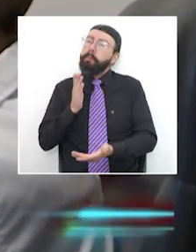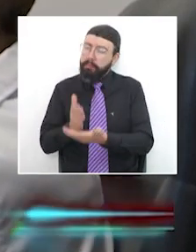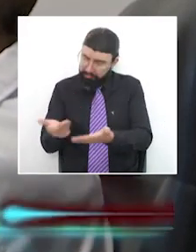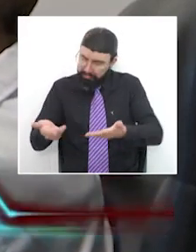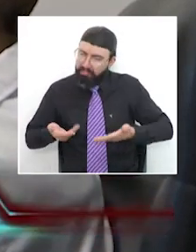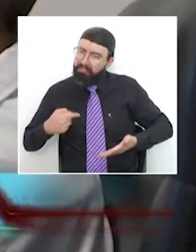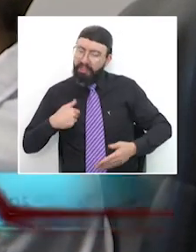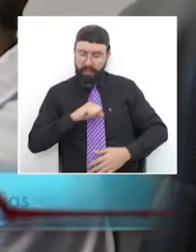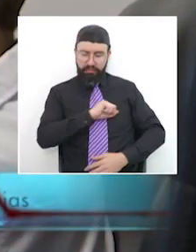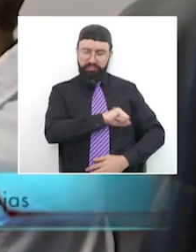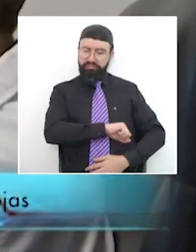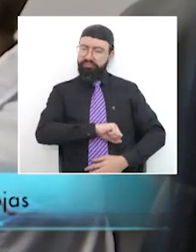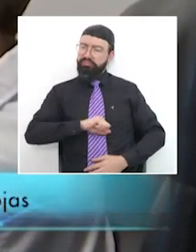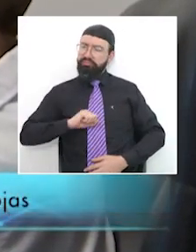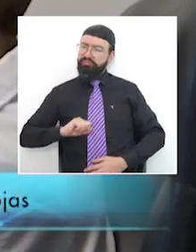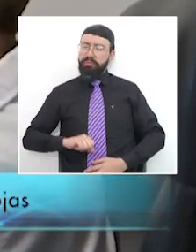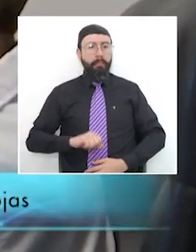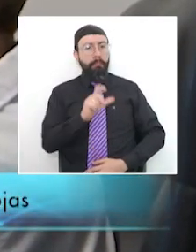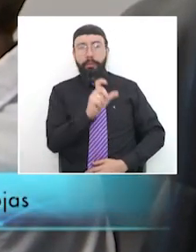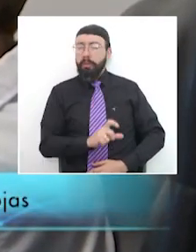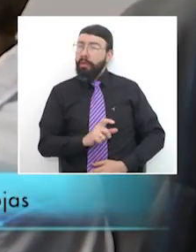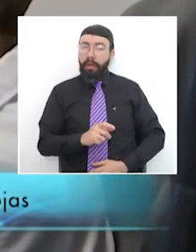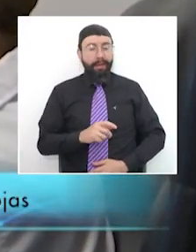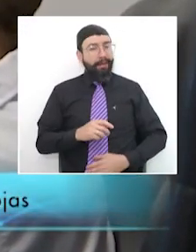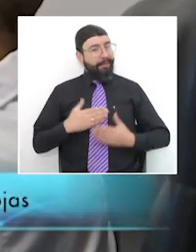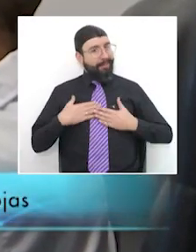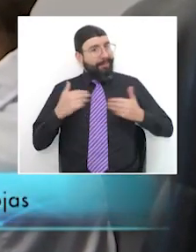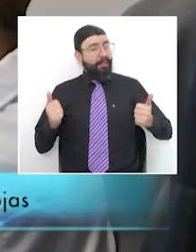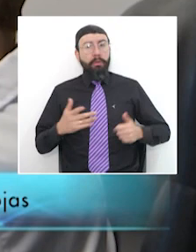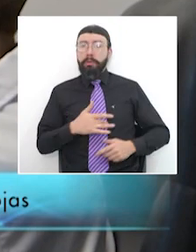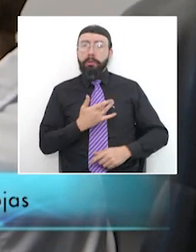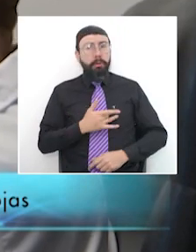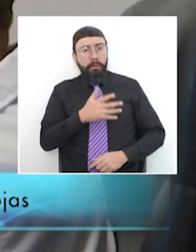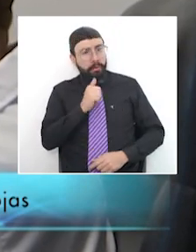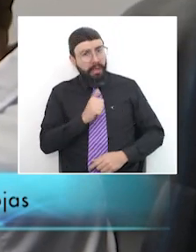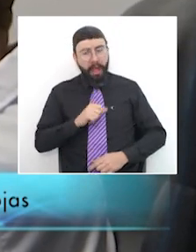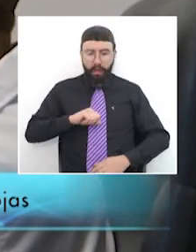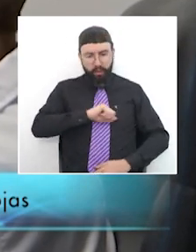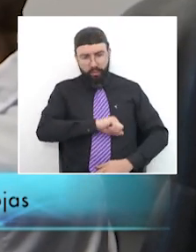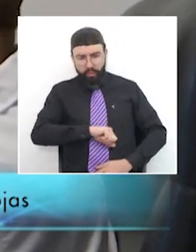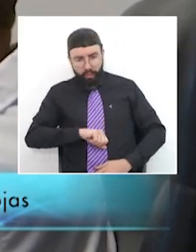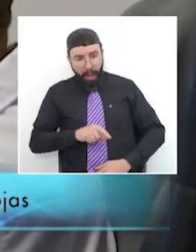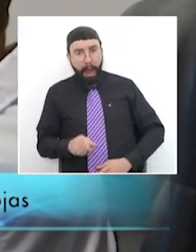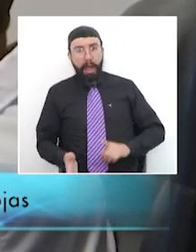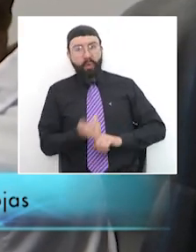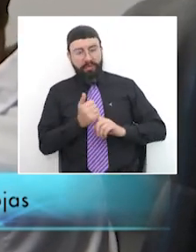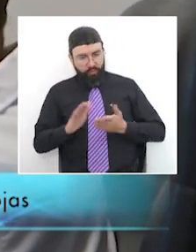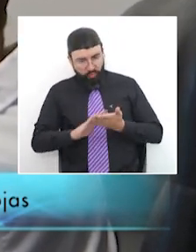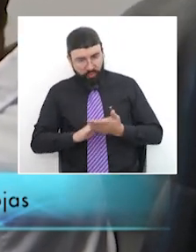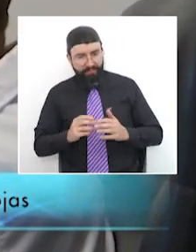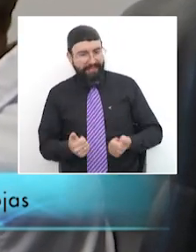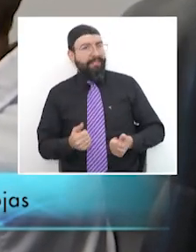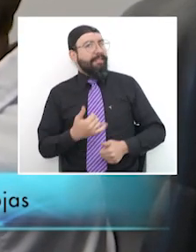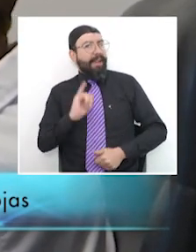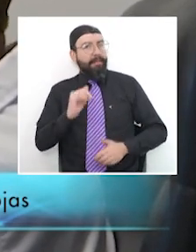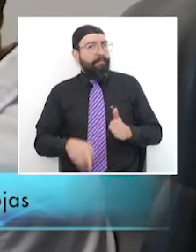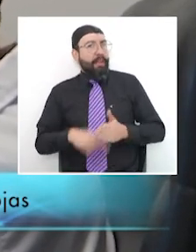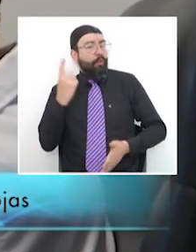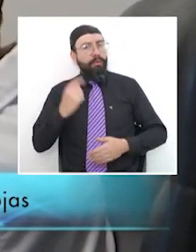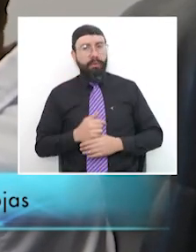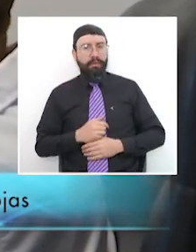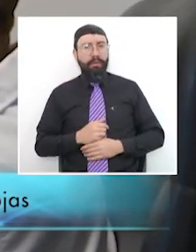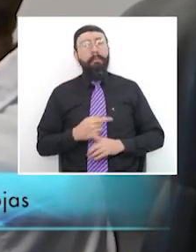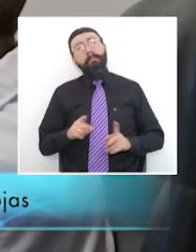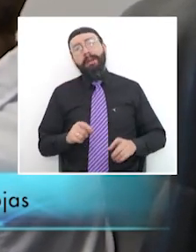ecográfica, porque cuando están sanos y no producen síntomas, generalmente se puede correrle y se le puede solucionar el problema, por